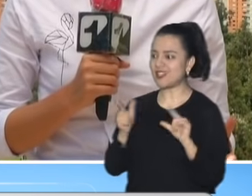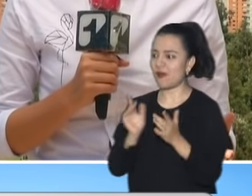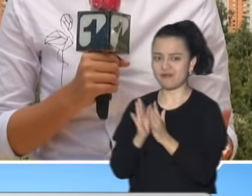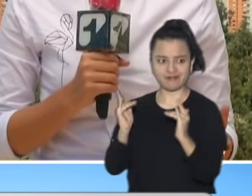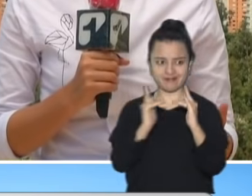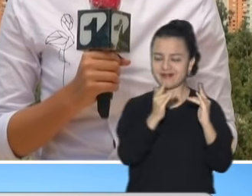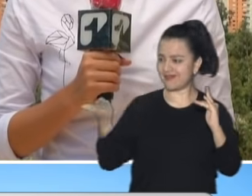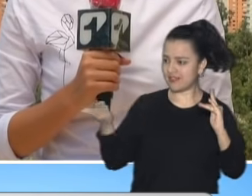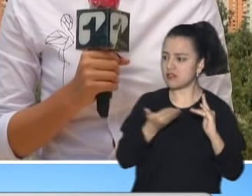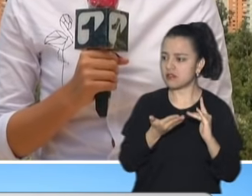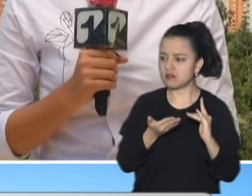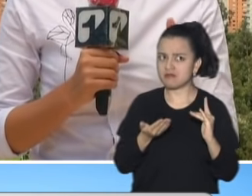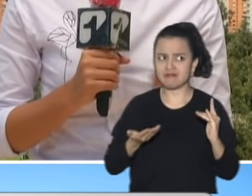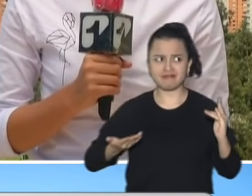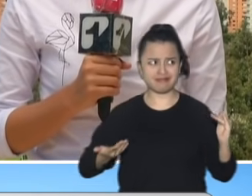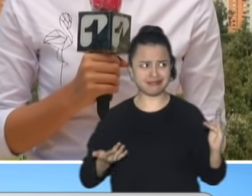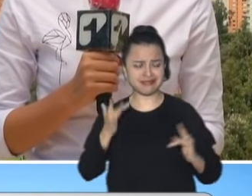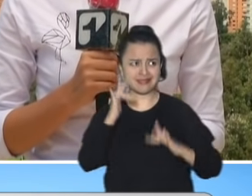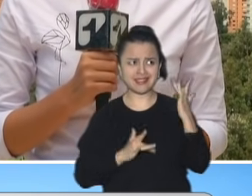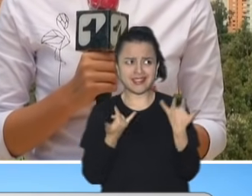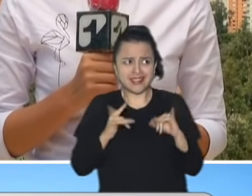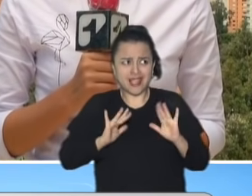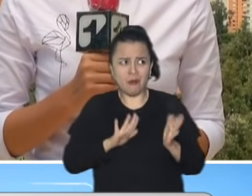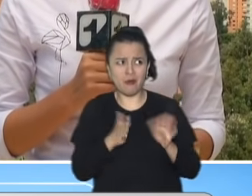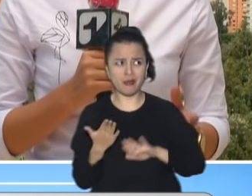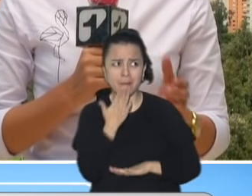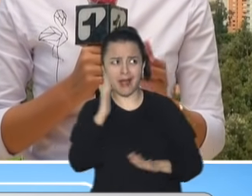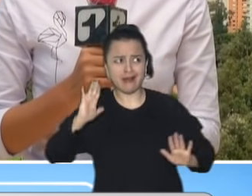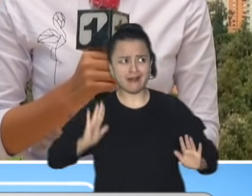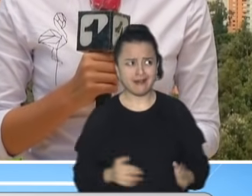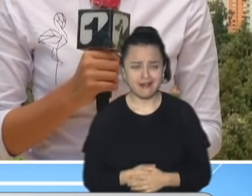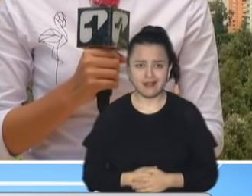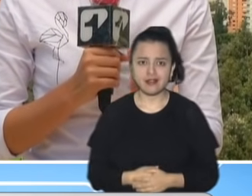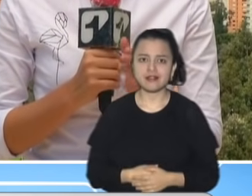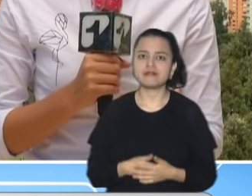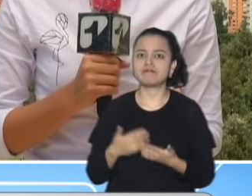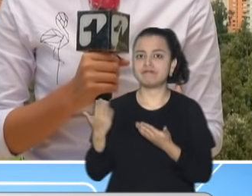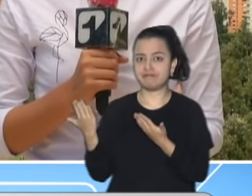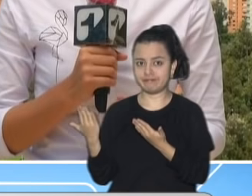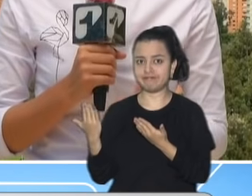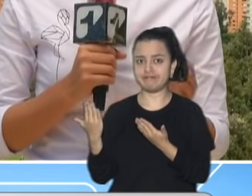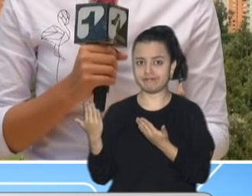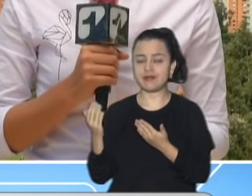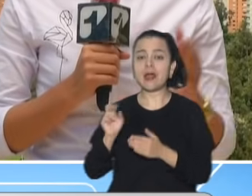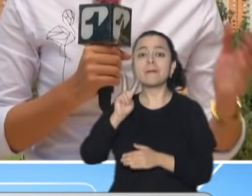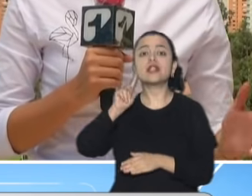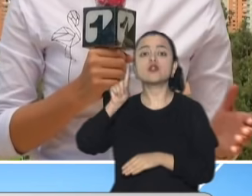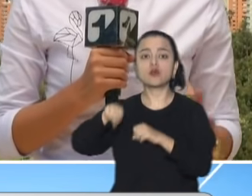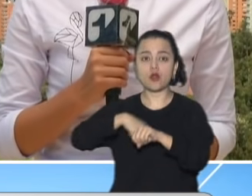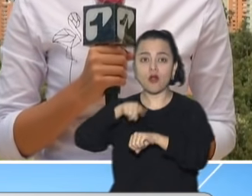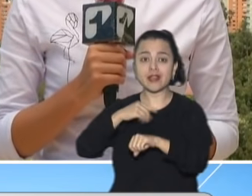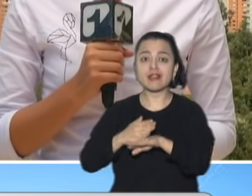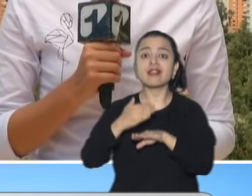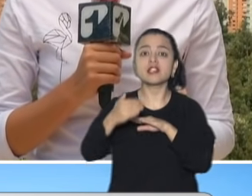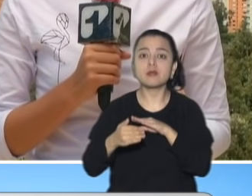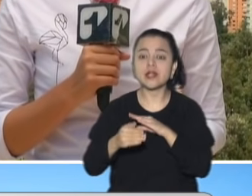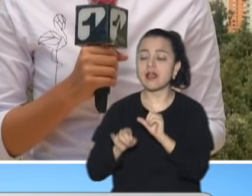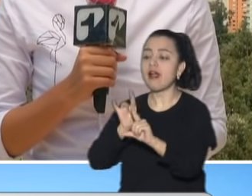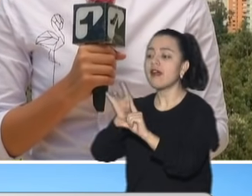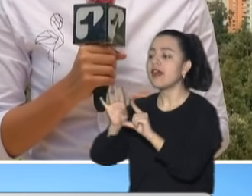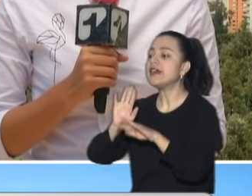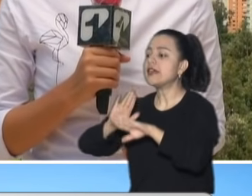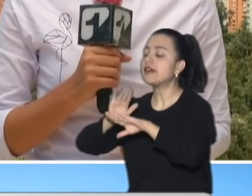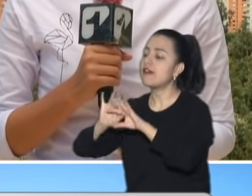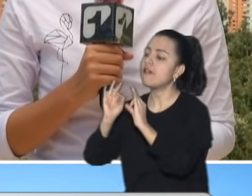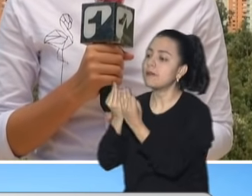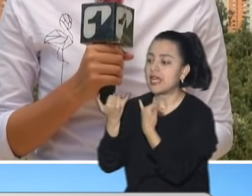de los centros hospitalarios de Bogotá, falleció el 21 de julio y horas después le llegó una nota a sus familiares en donde le